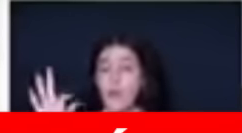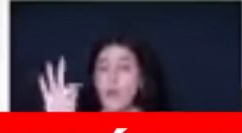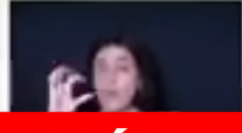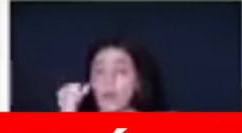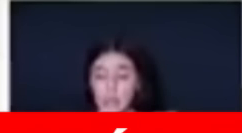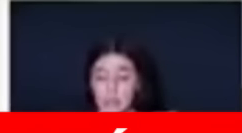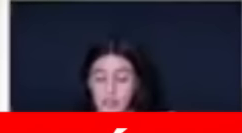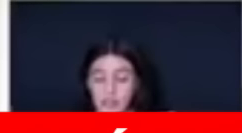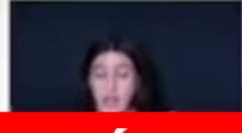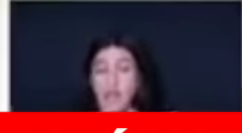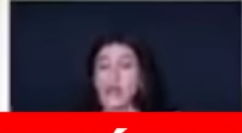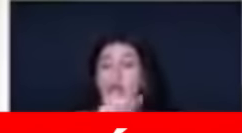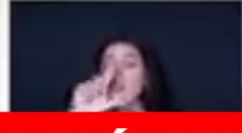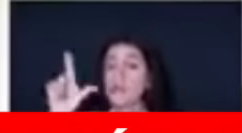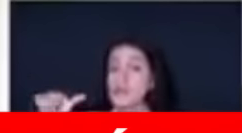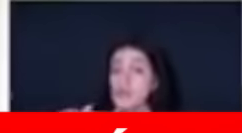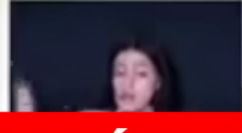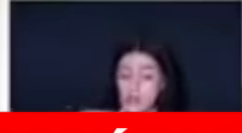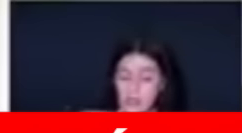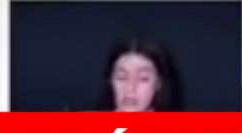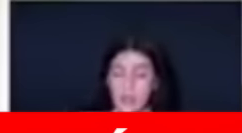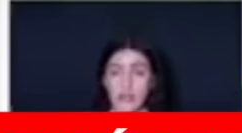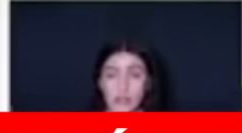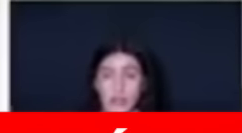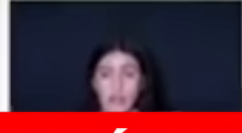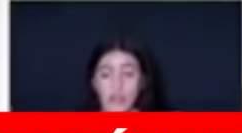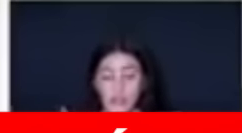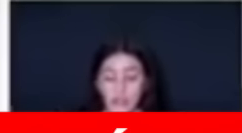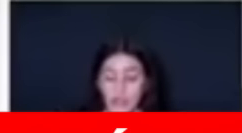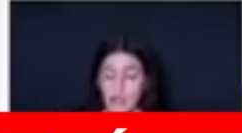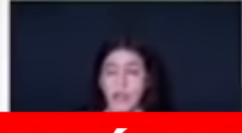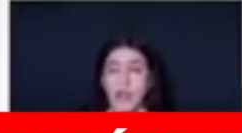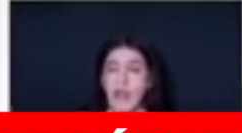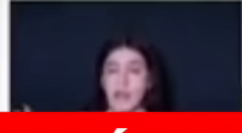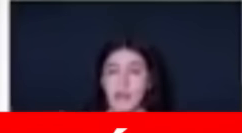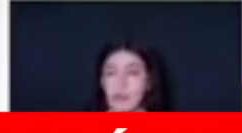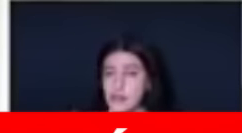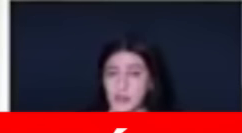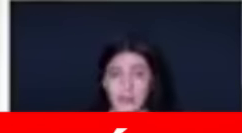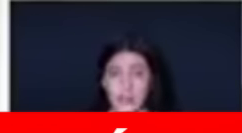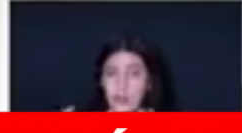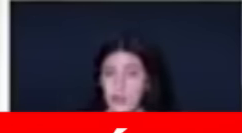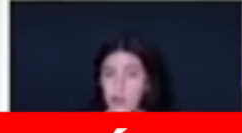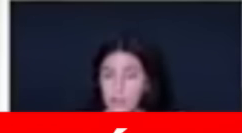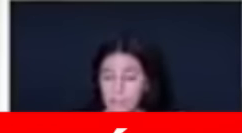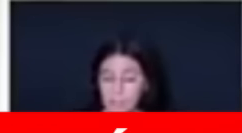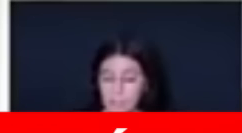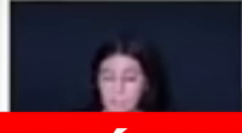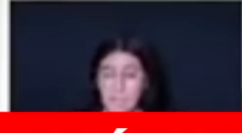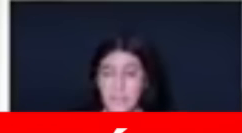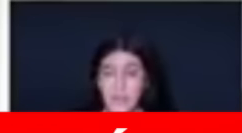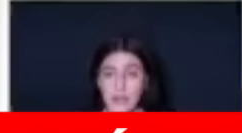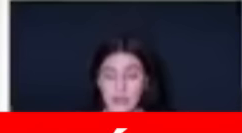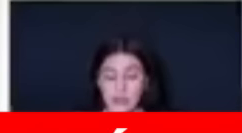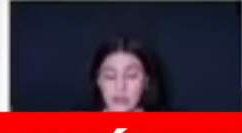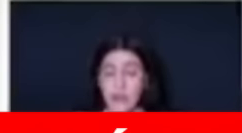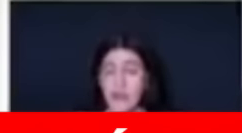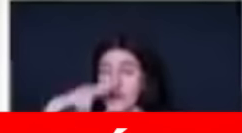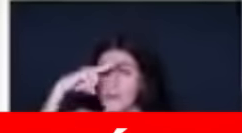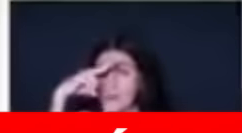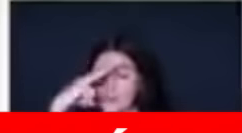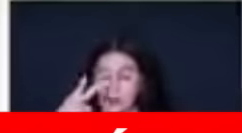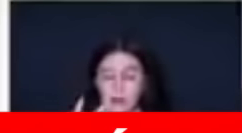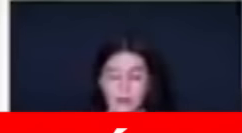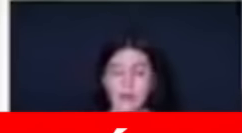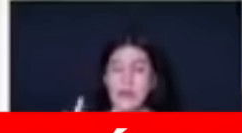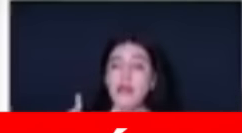40 años después, la lucha es por algo igualmente fundamental. Es por un México donde